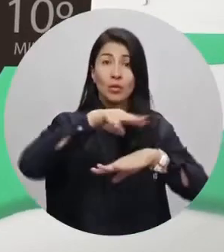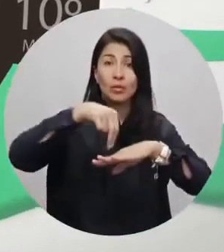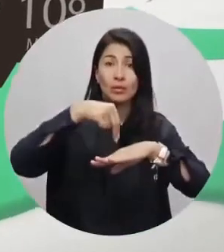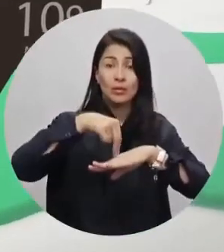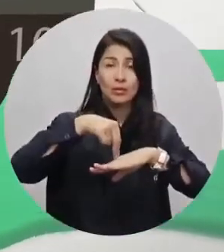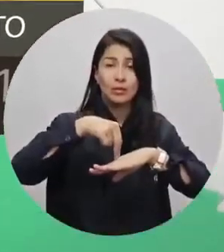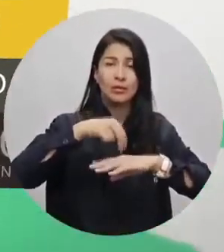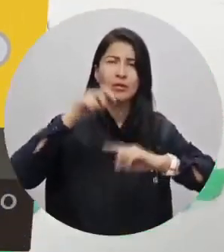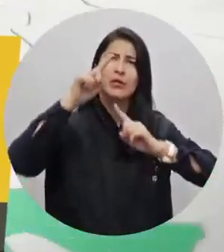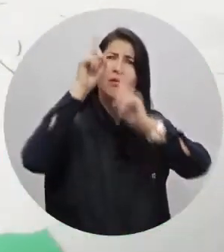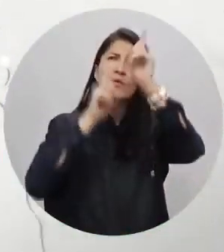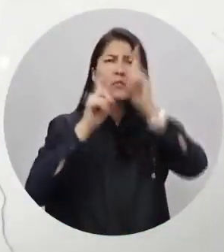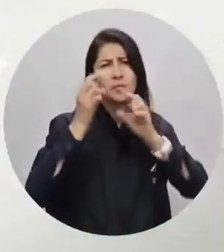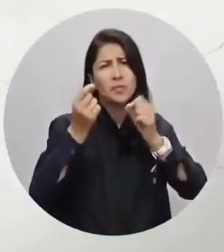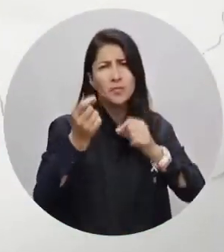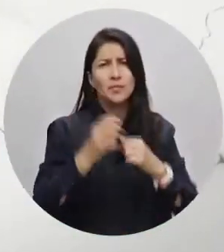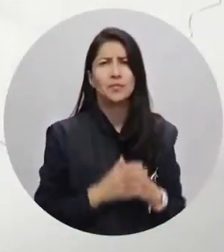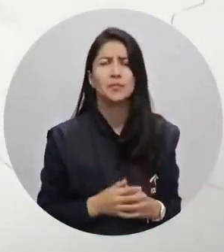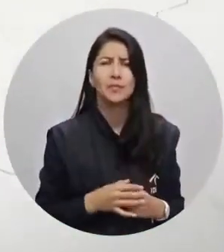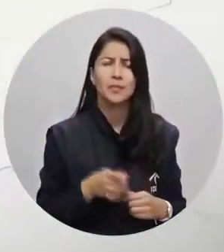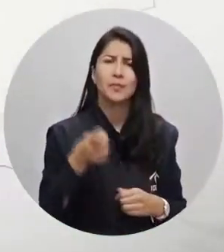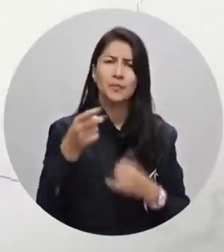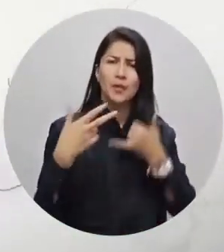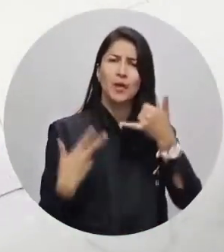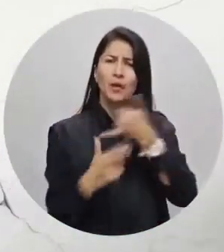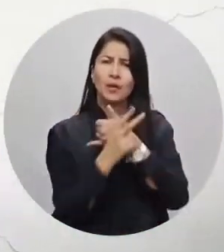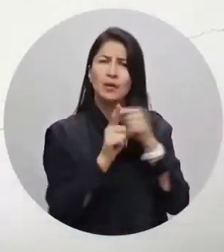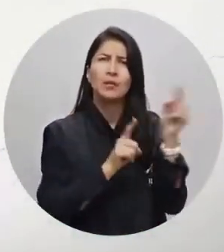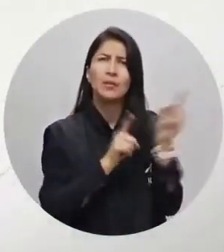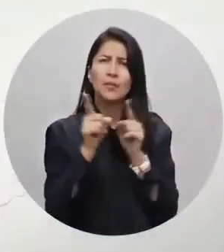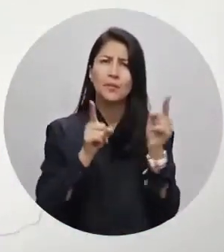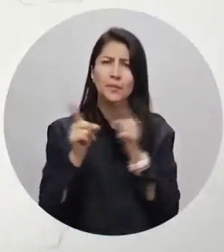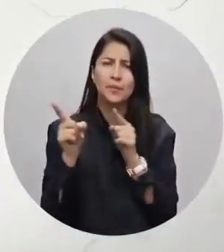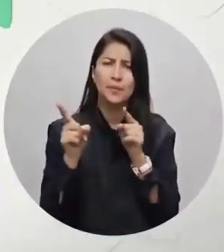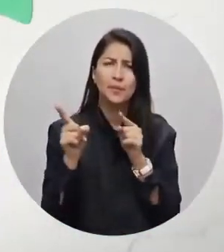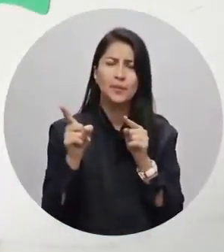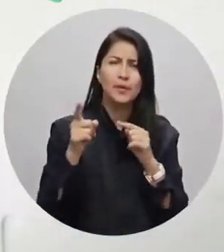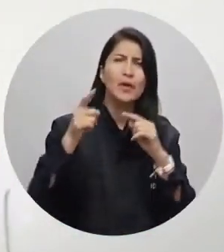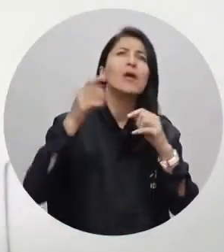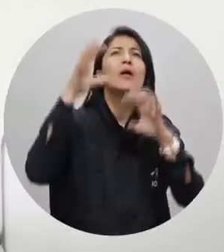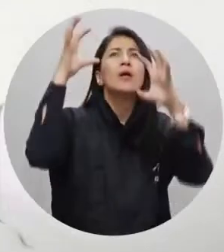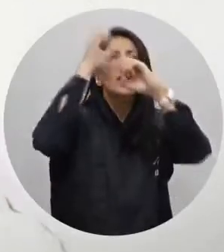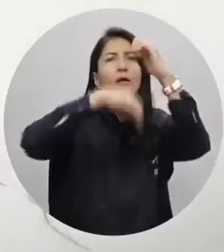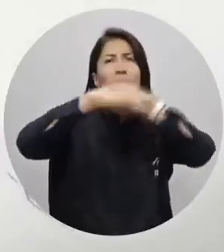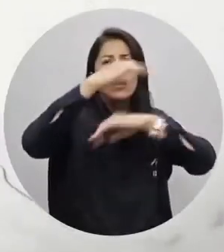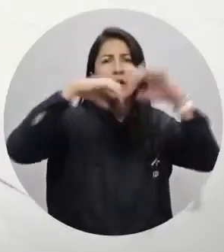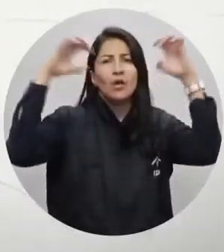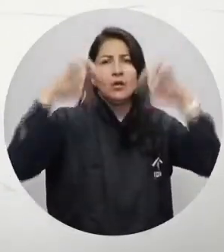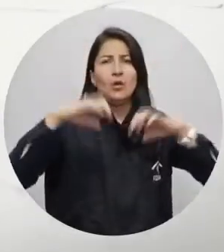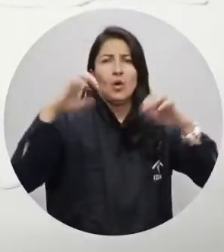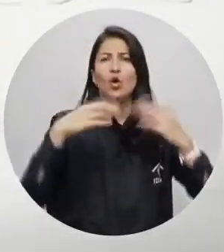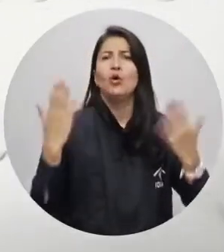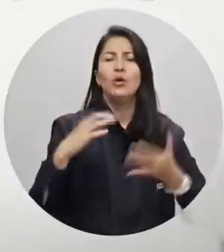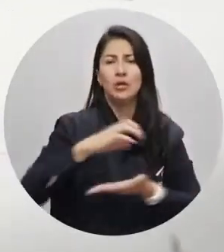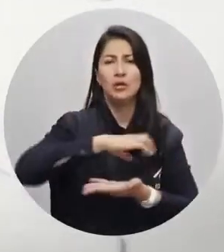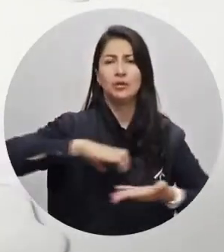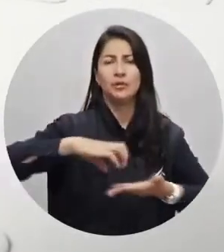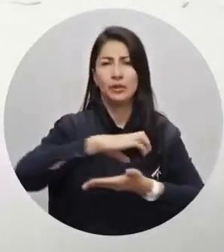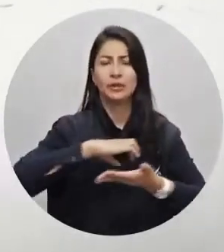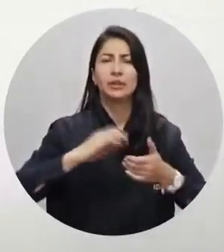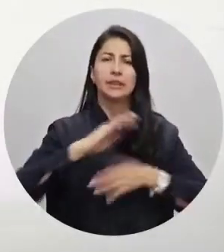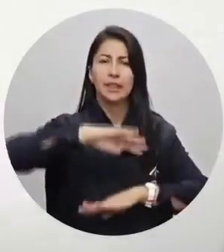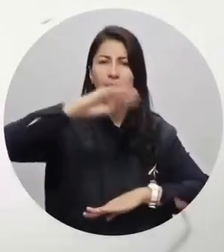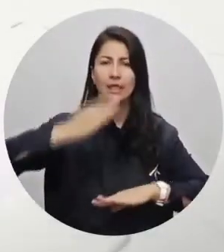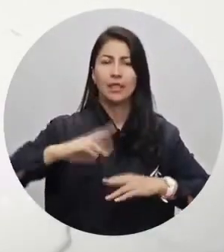altura de Nariño vendrán precipitaciones leves. En la región andina, al centro del país, se presencian nubarrones lluviosos en los cielos de los